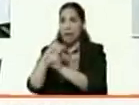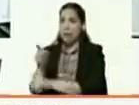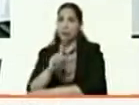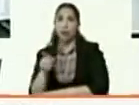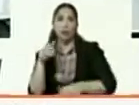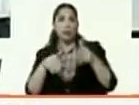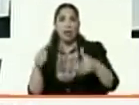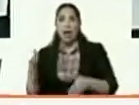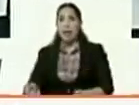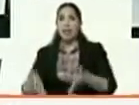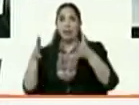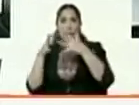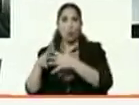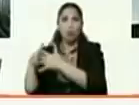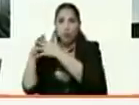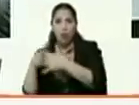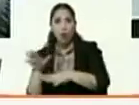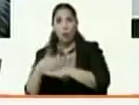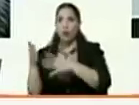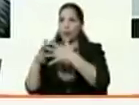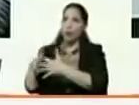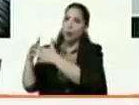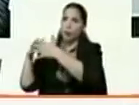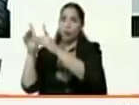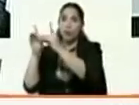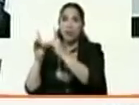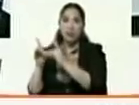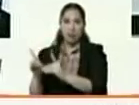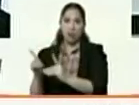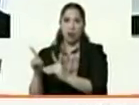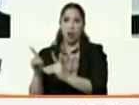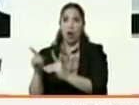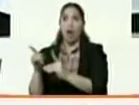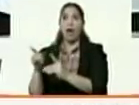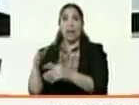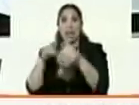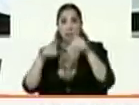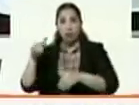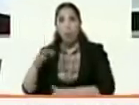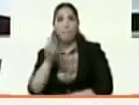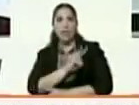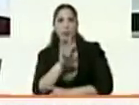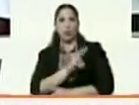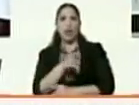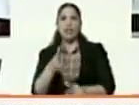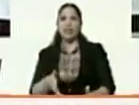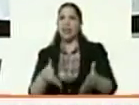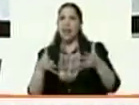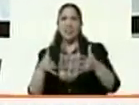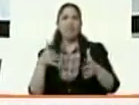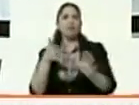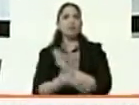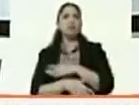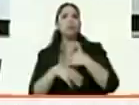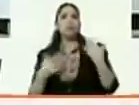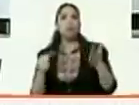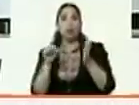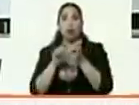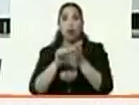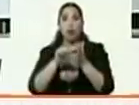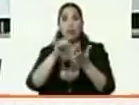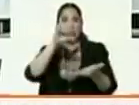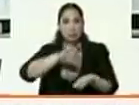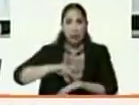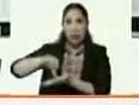gana en Estados Unidos porque Estados Unidos decidió, una elección en Venezuela se gana donde hay centros de